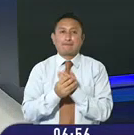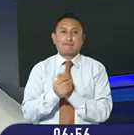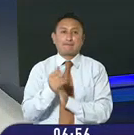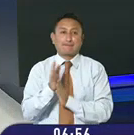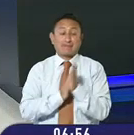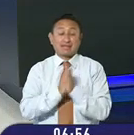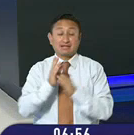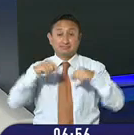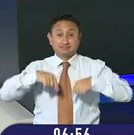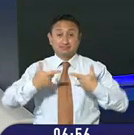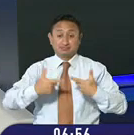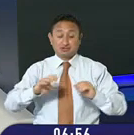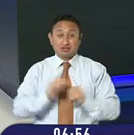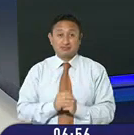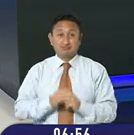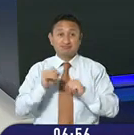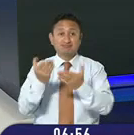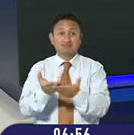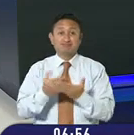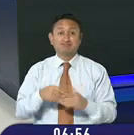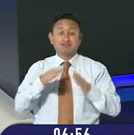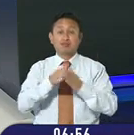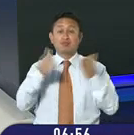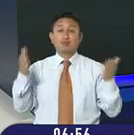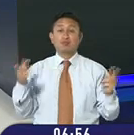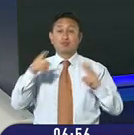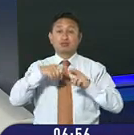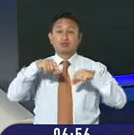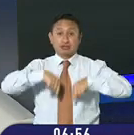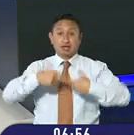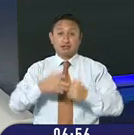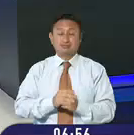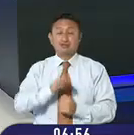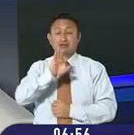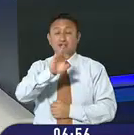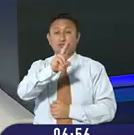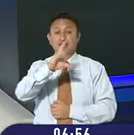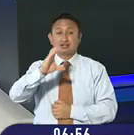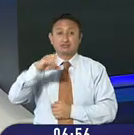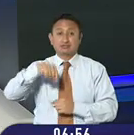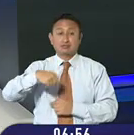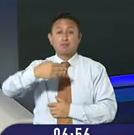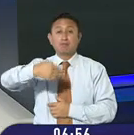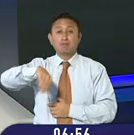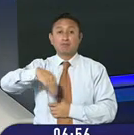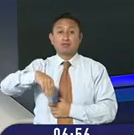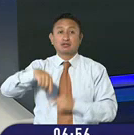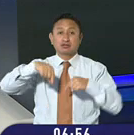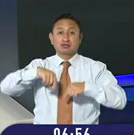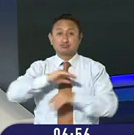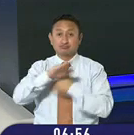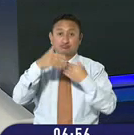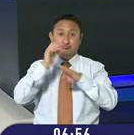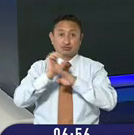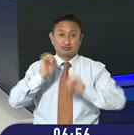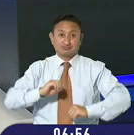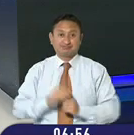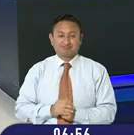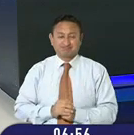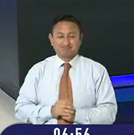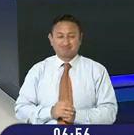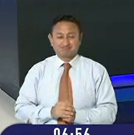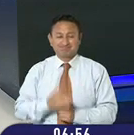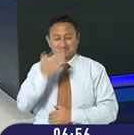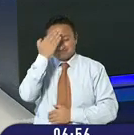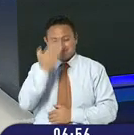Bueno, y en esta hora damos la bienvenida al Comercio TV, a nuestra señal acá en Televicentro, en este día miércoles en Señal Nacional de Nita. ¿Qué tal, mi querido Robert? Amigos